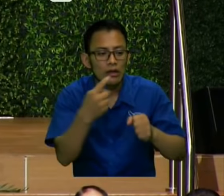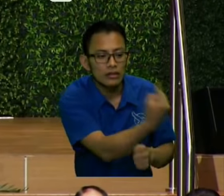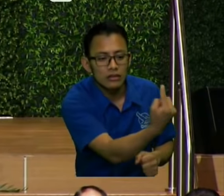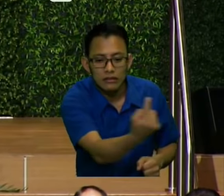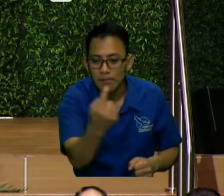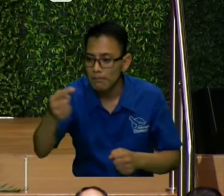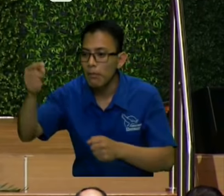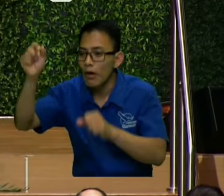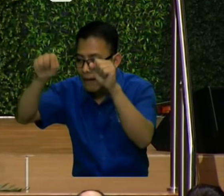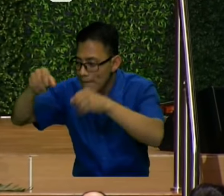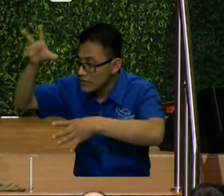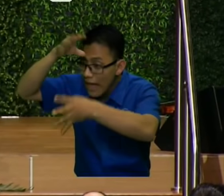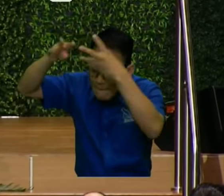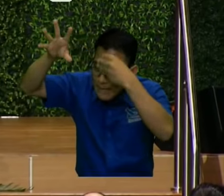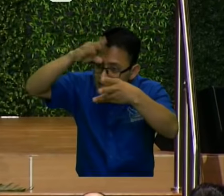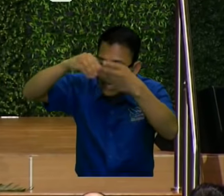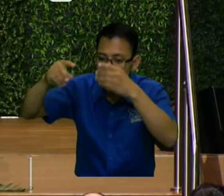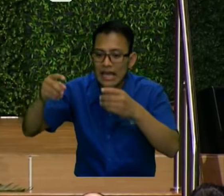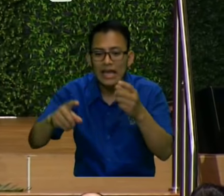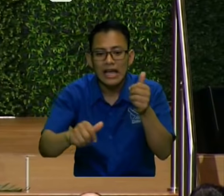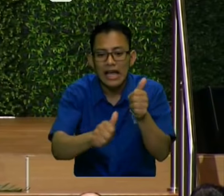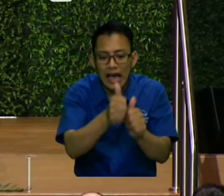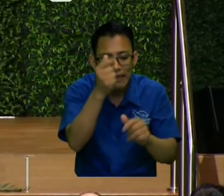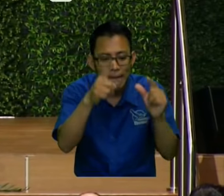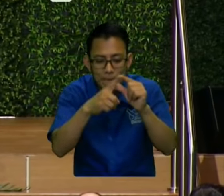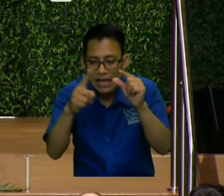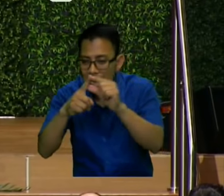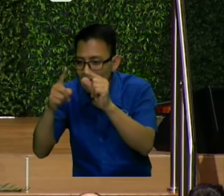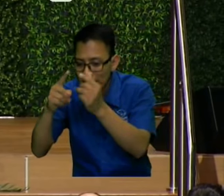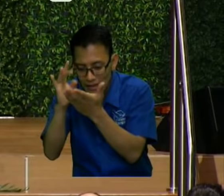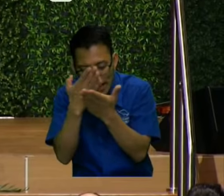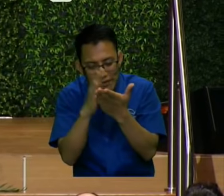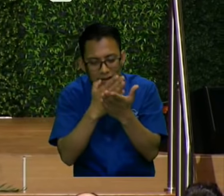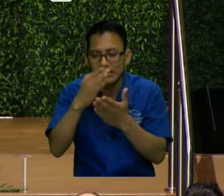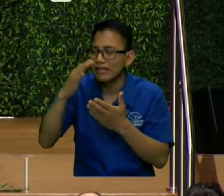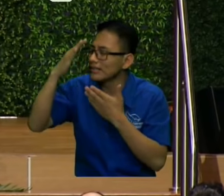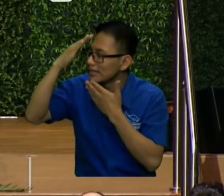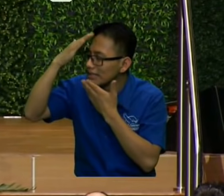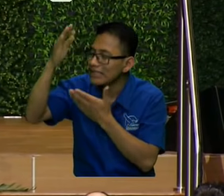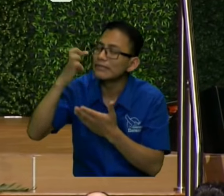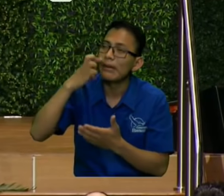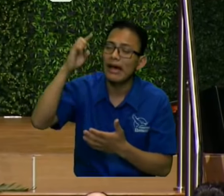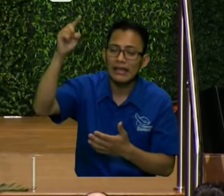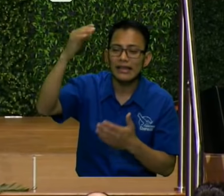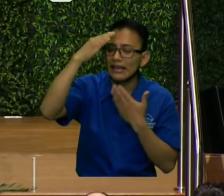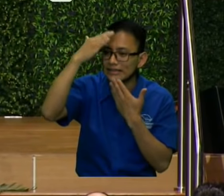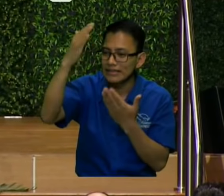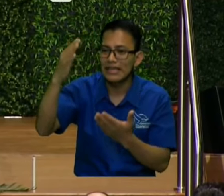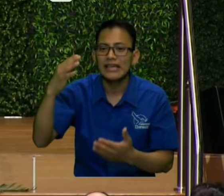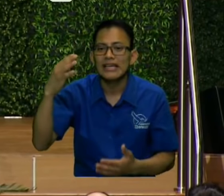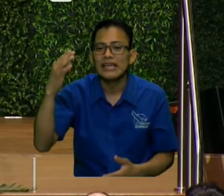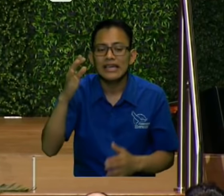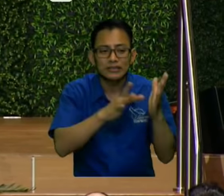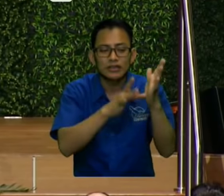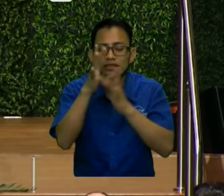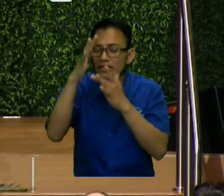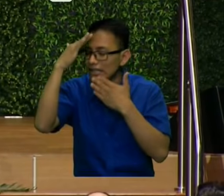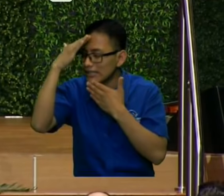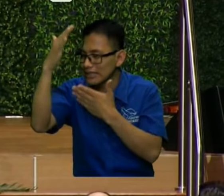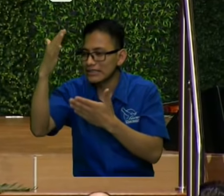nosotros tu palabra. Te lo ruego con todo mi corazón. Gracias, Padre, gracias, Hijo, y gracias, Espíritu